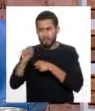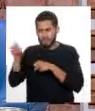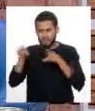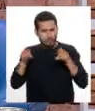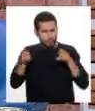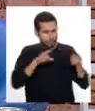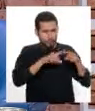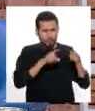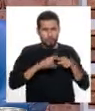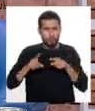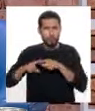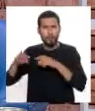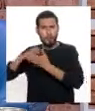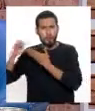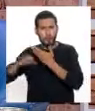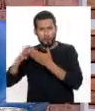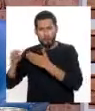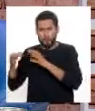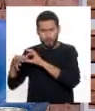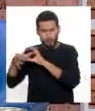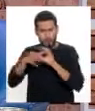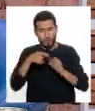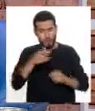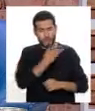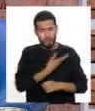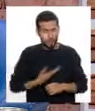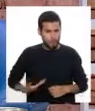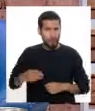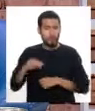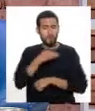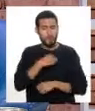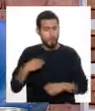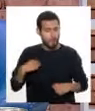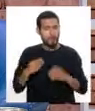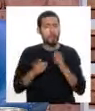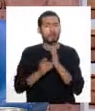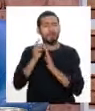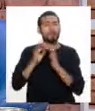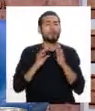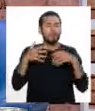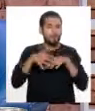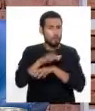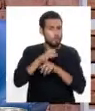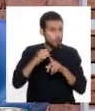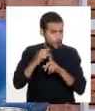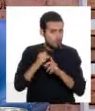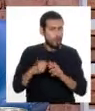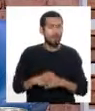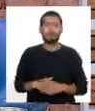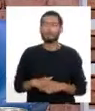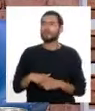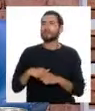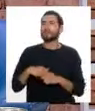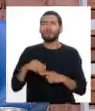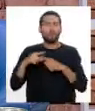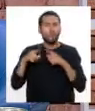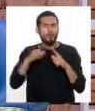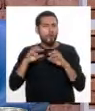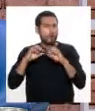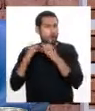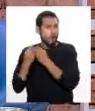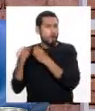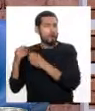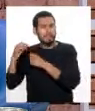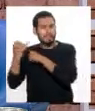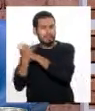con diversos programas del propio Estado, programas del Ministerio de Desarrollo e Inclusión Social, también con algunas ONGs